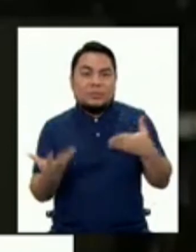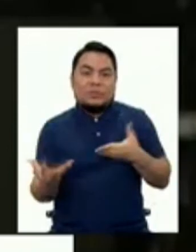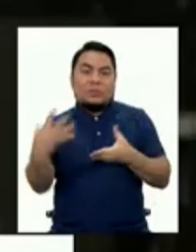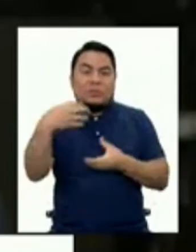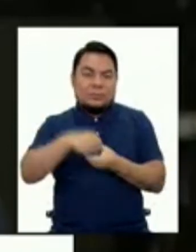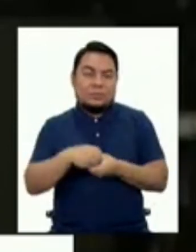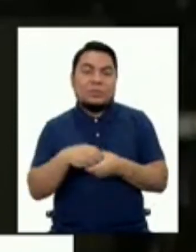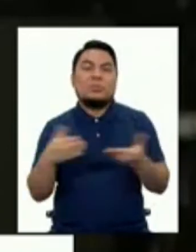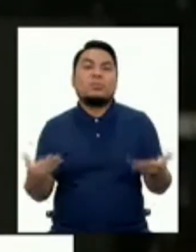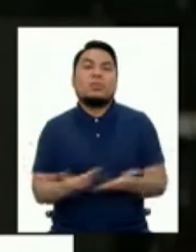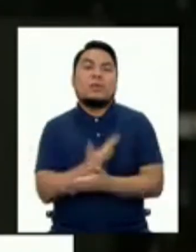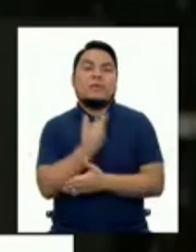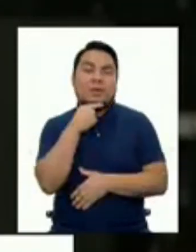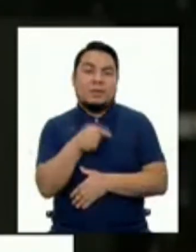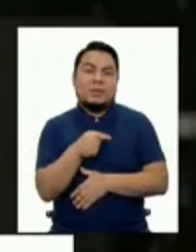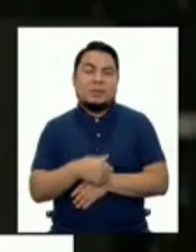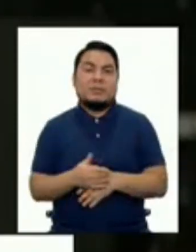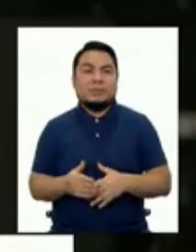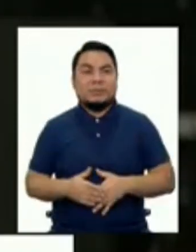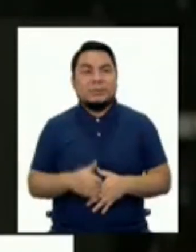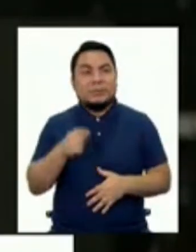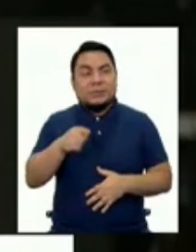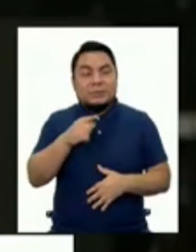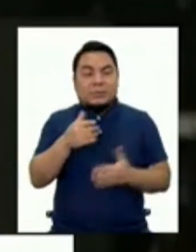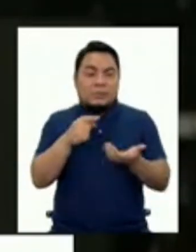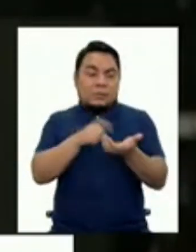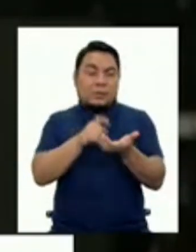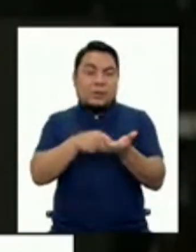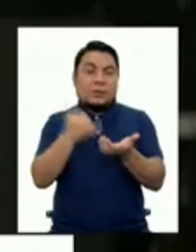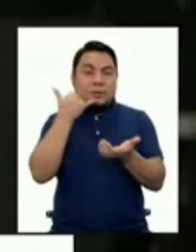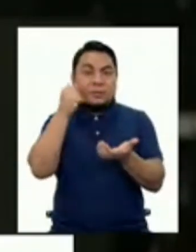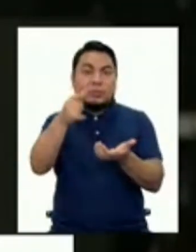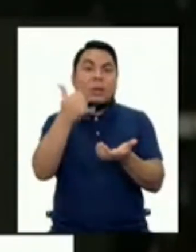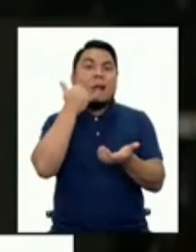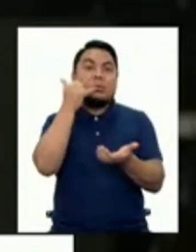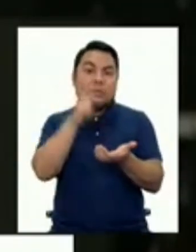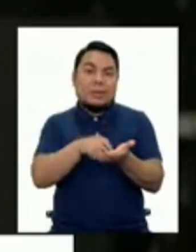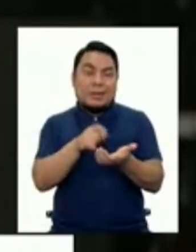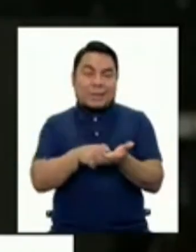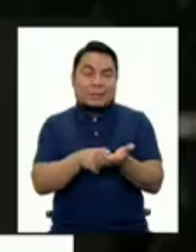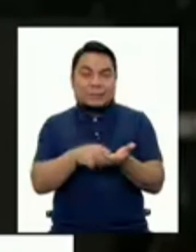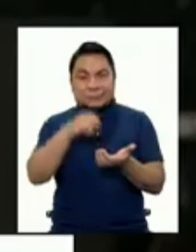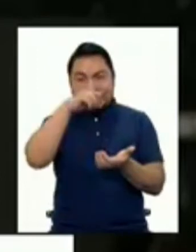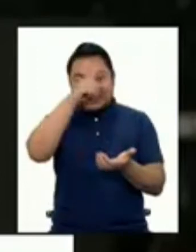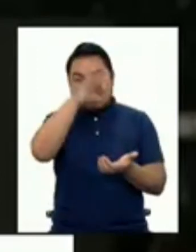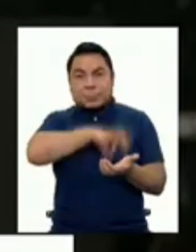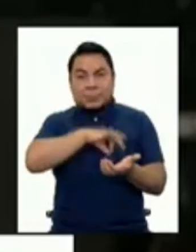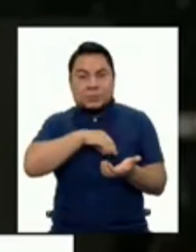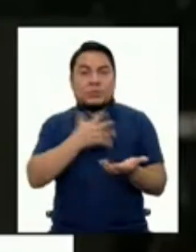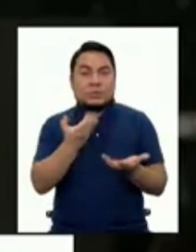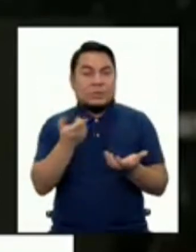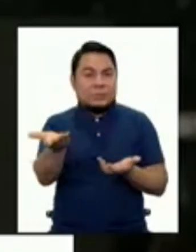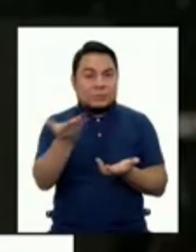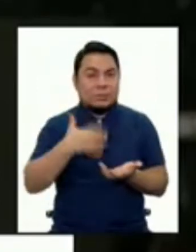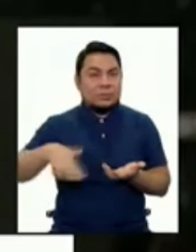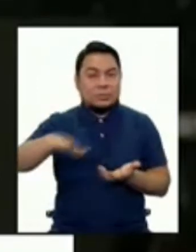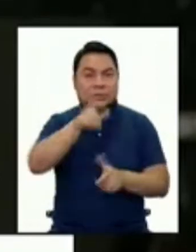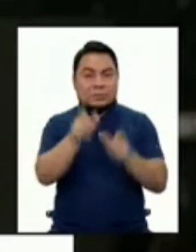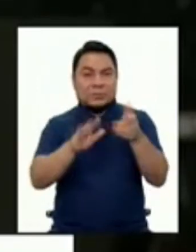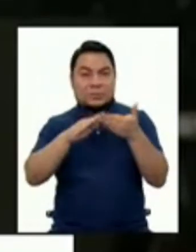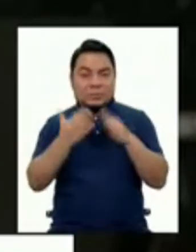incorporar una nueva versión en el aplicativo que tienen ustedes en su celular. Aprovecho para invitar a toda la población a